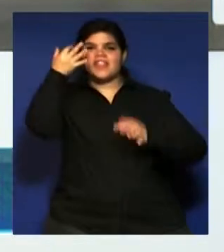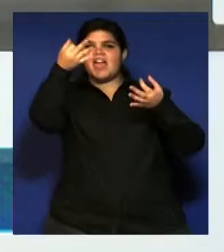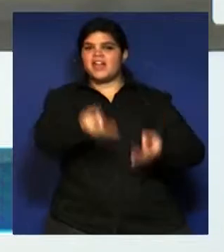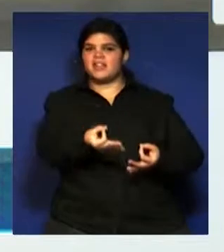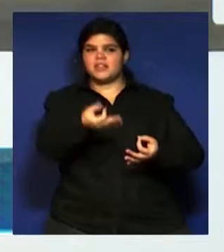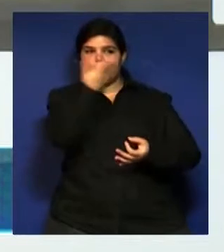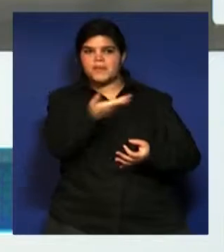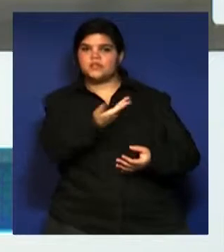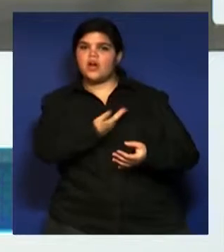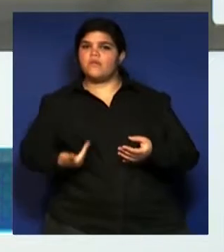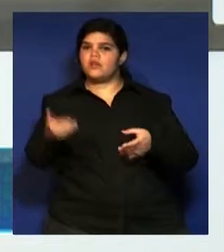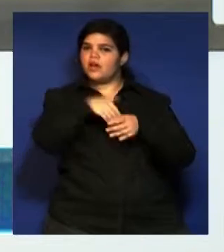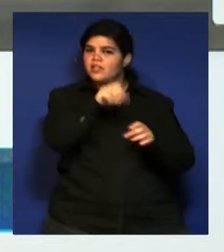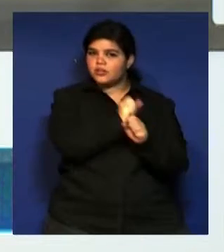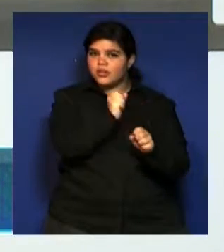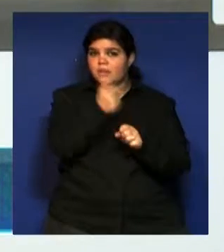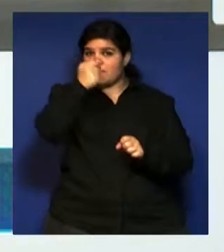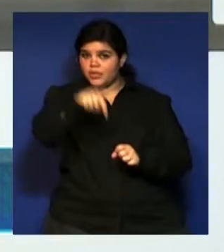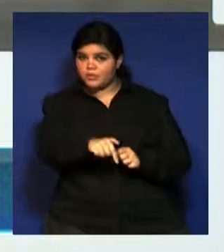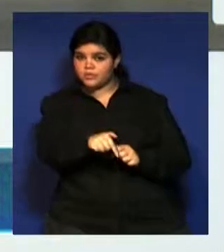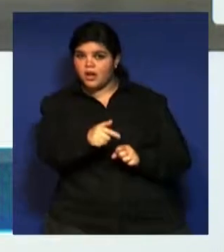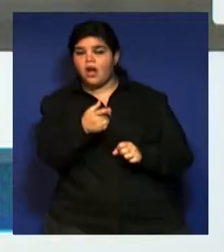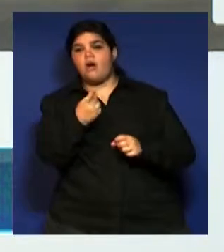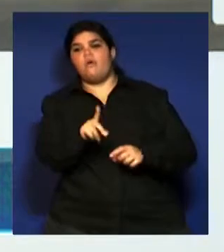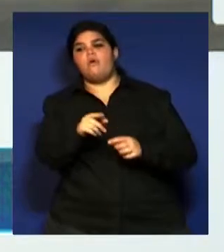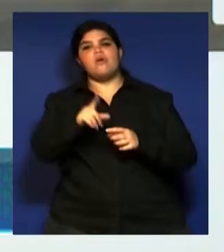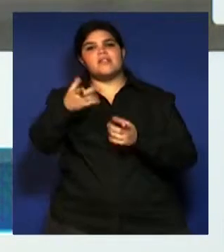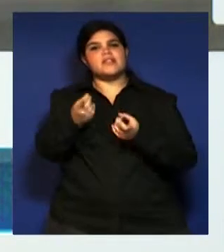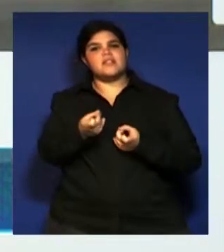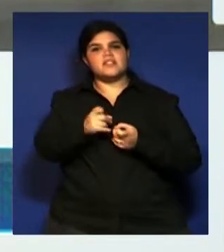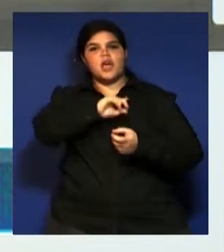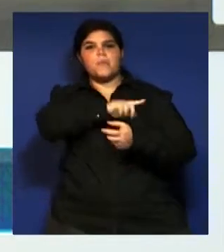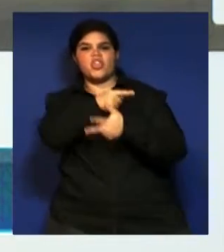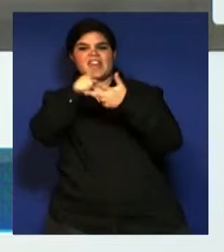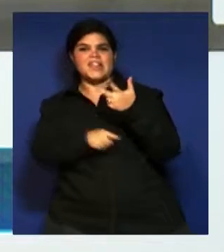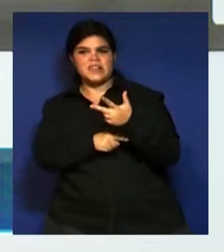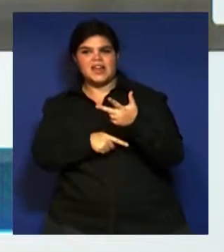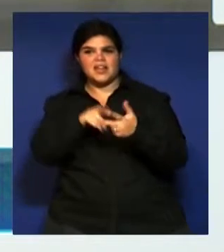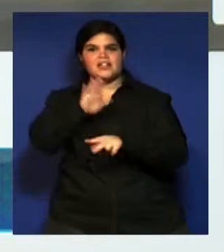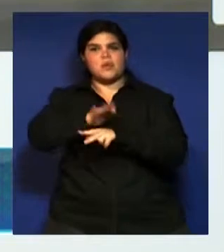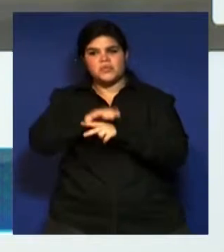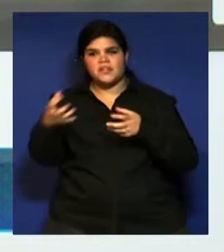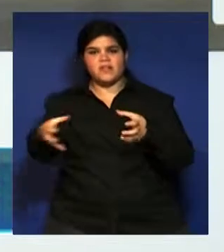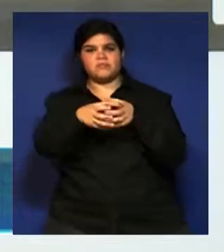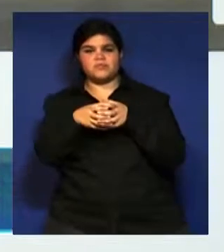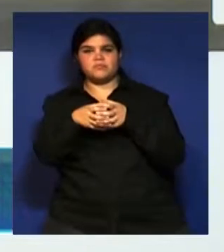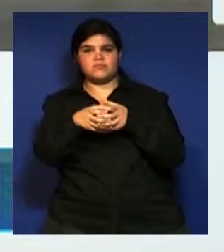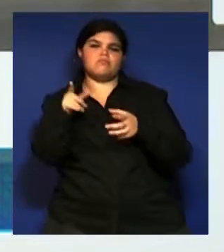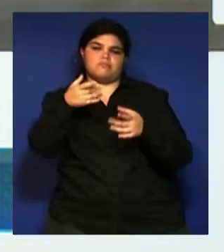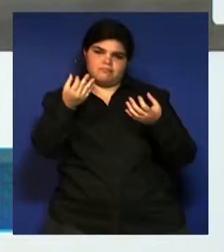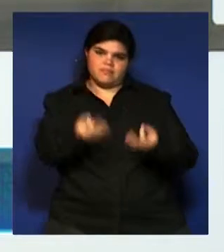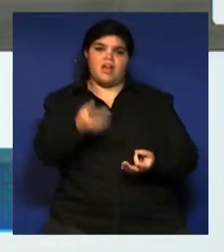los funcionarios de la provincia? ¿Hay que hacerlo extensivo a todos los poderes o no? Bueno, son todas estas cosas las que